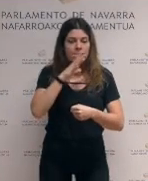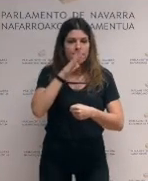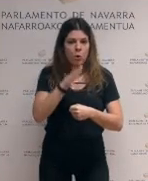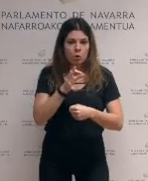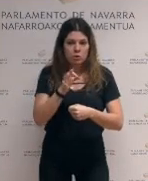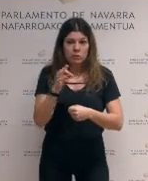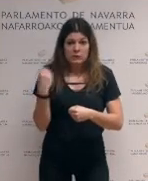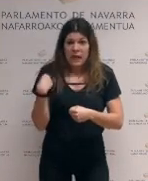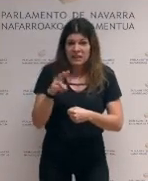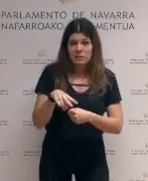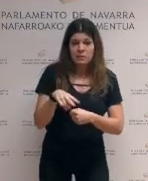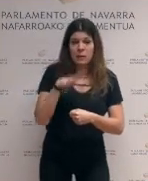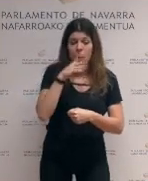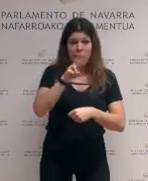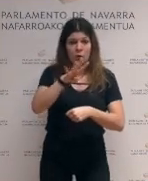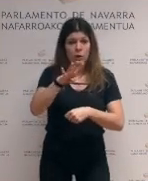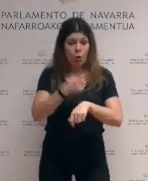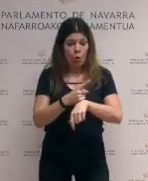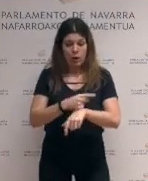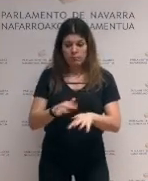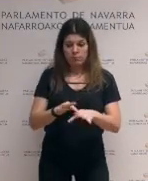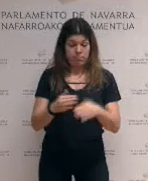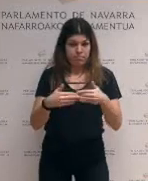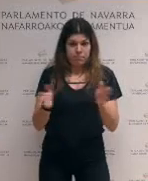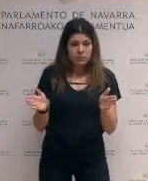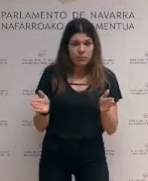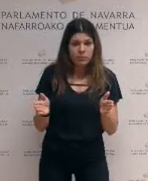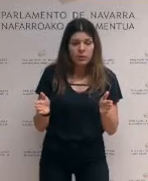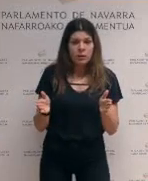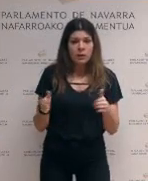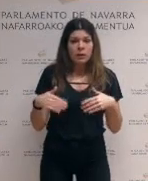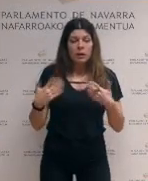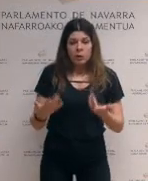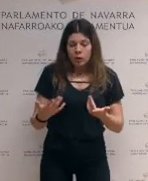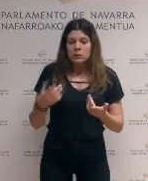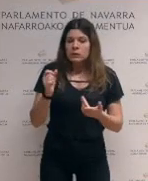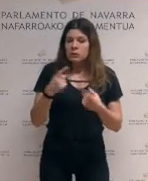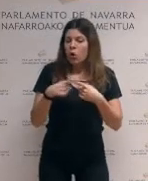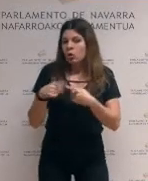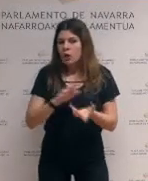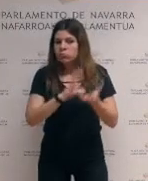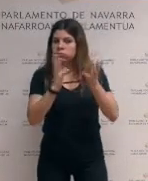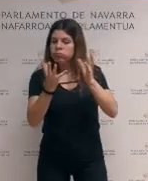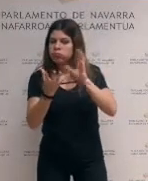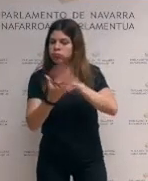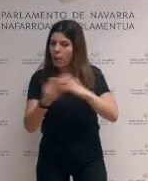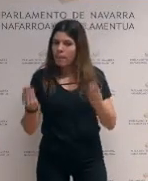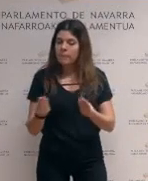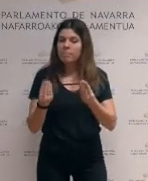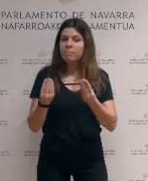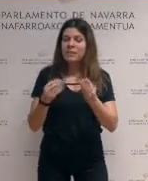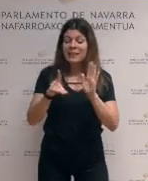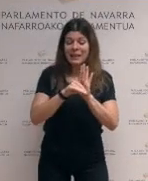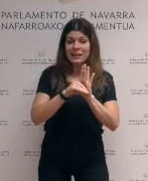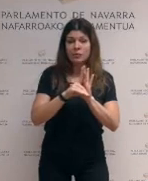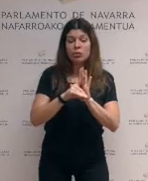están abiertas 24 horas. Bueno, más allá de esas modificaciones lógicas, como digo, de la evolución de 20 años, este decreto reduce servicios